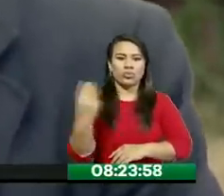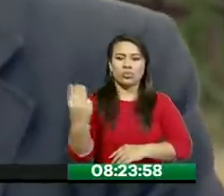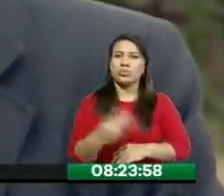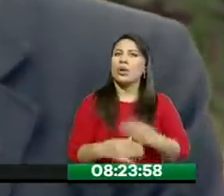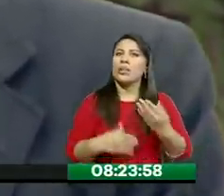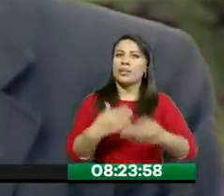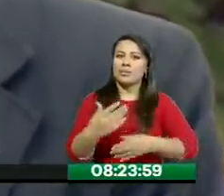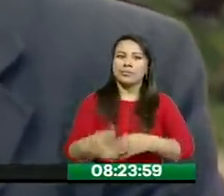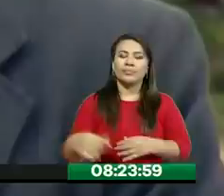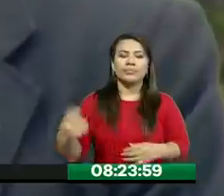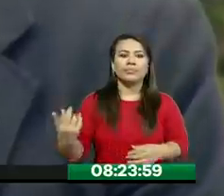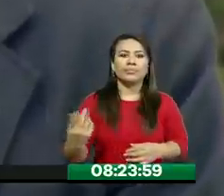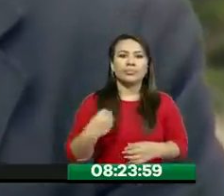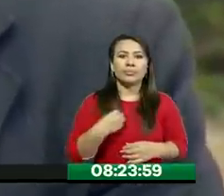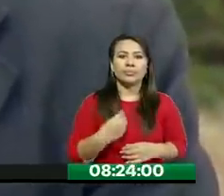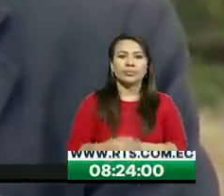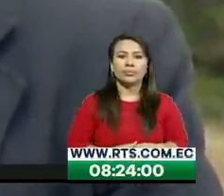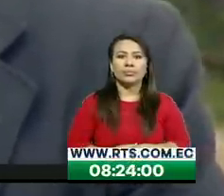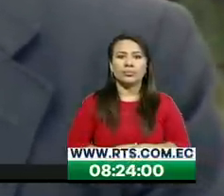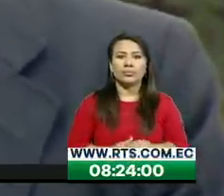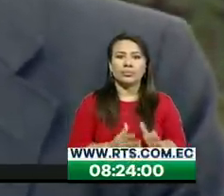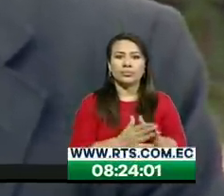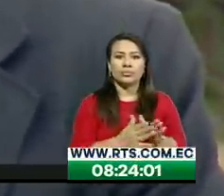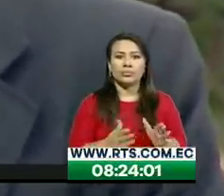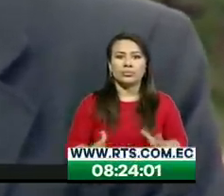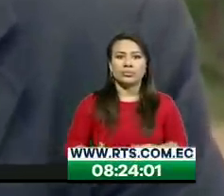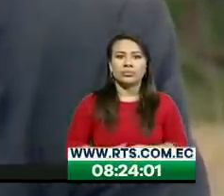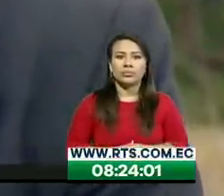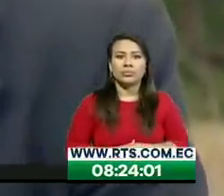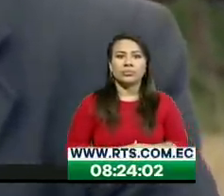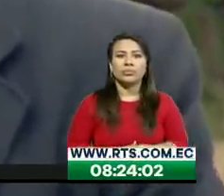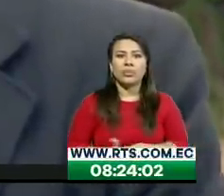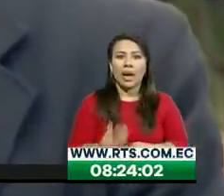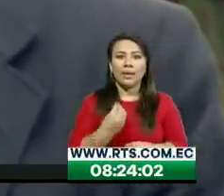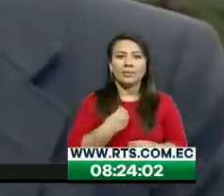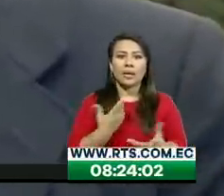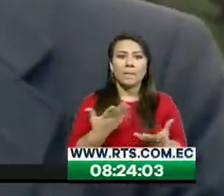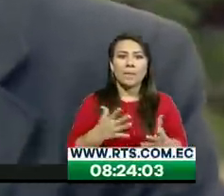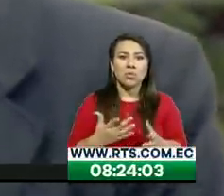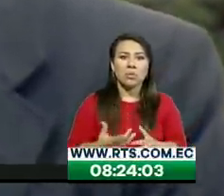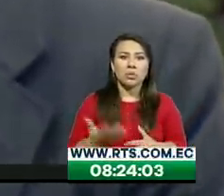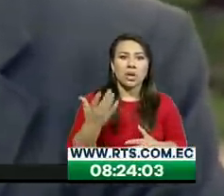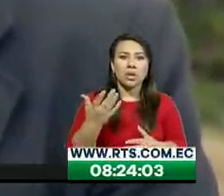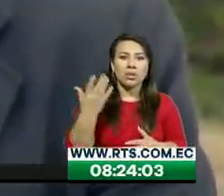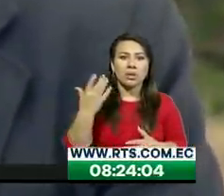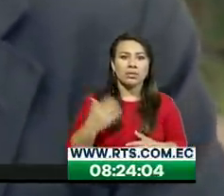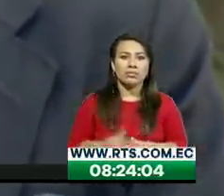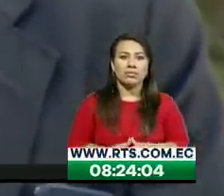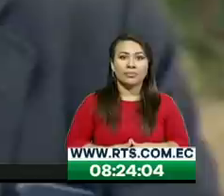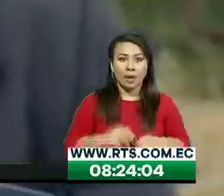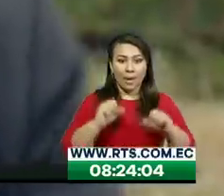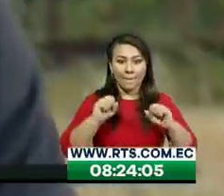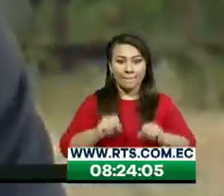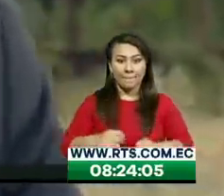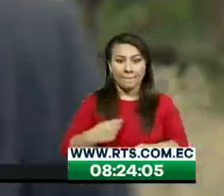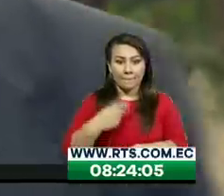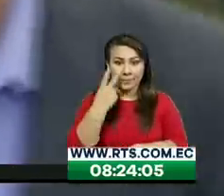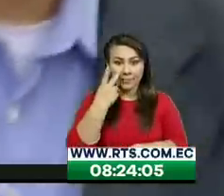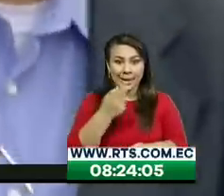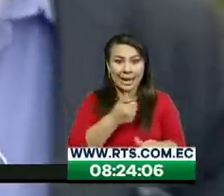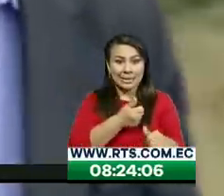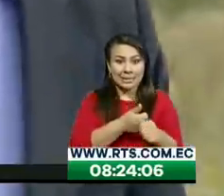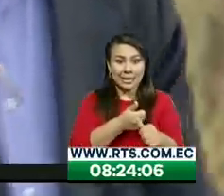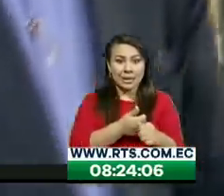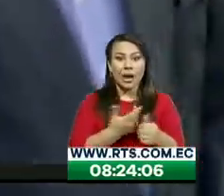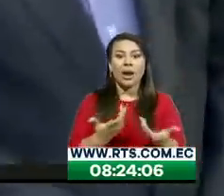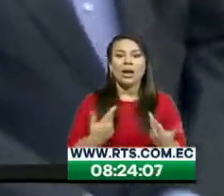roja. Y él también, le dije, ¿dónde es el incendio? Dice, yo ni cuenta había tomado, me dijo él. Esas fueron las últimas palabras que escuché ayer